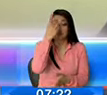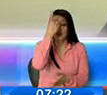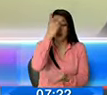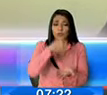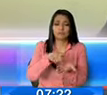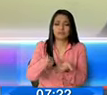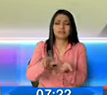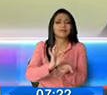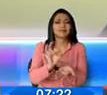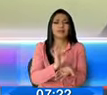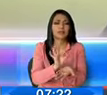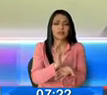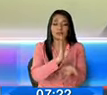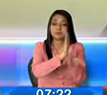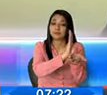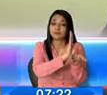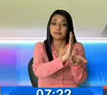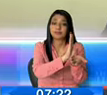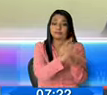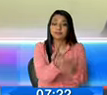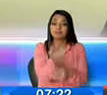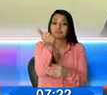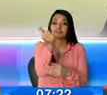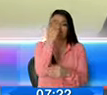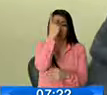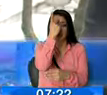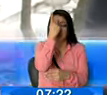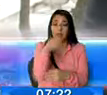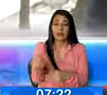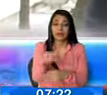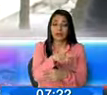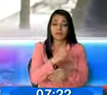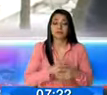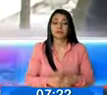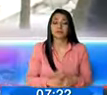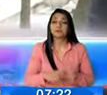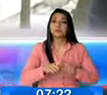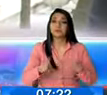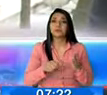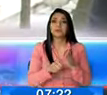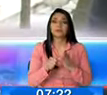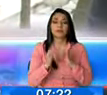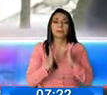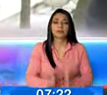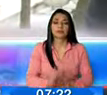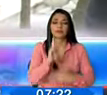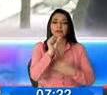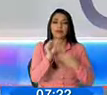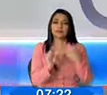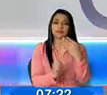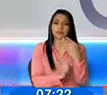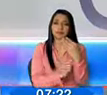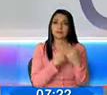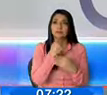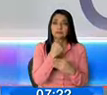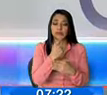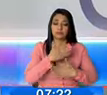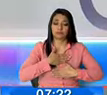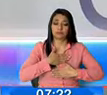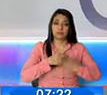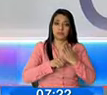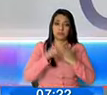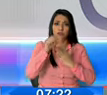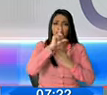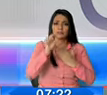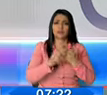del Estado con el Instituto Ecuatoriano de Seguridad Social. Sin embargo, el ministro de Finanzas, Carlos de la Torre, manifestó que por parte de la entidad también